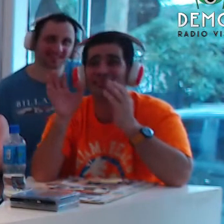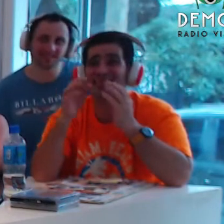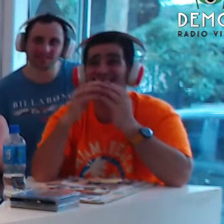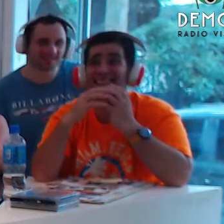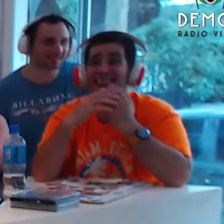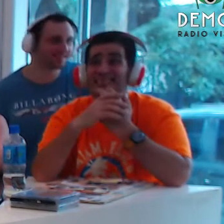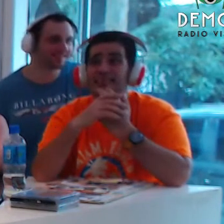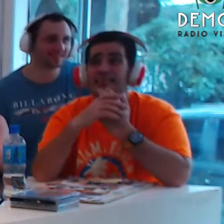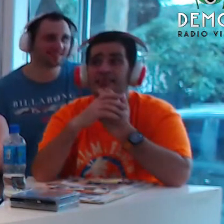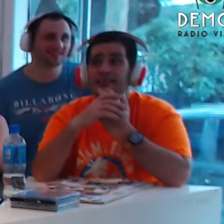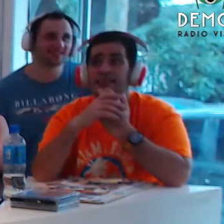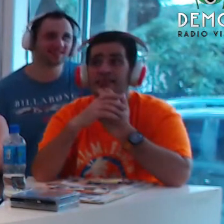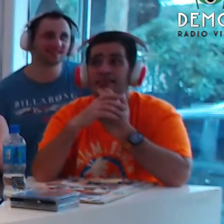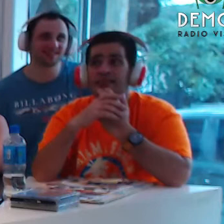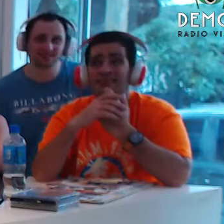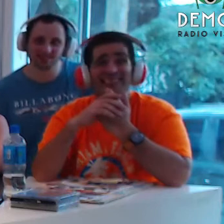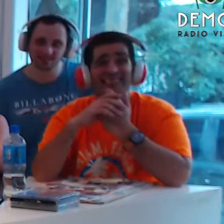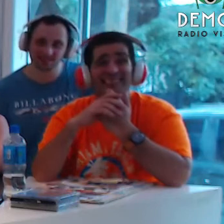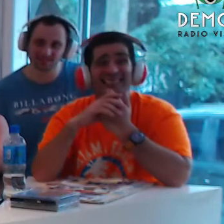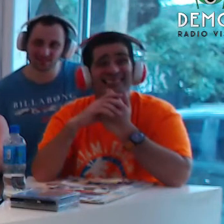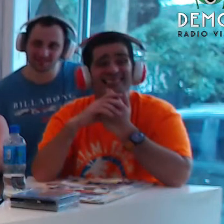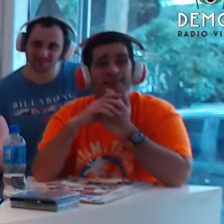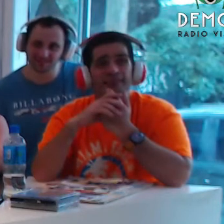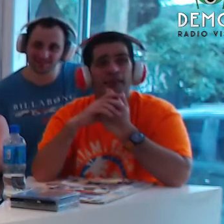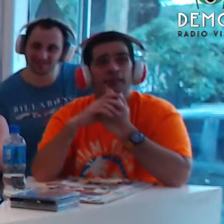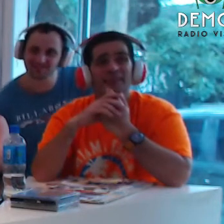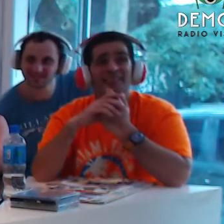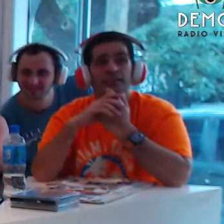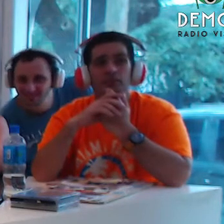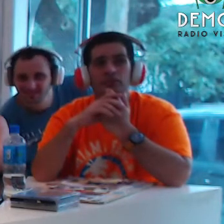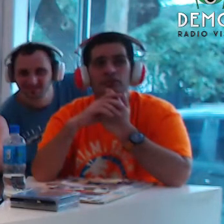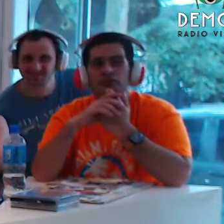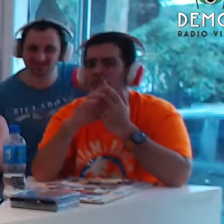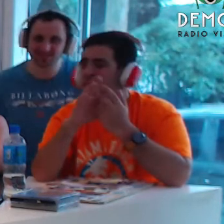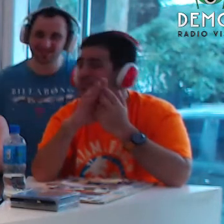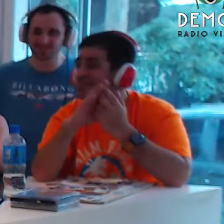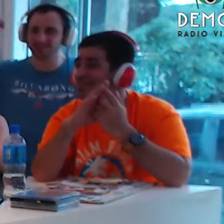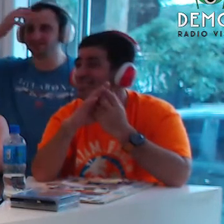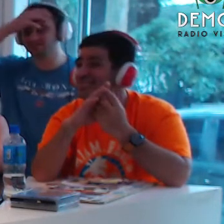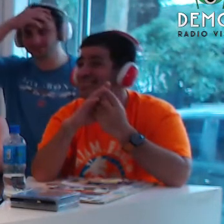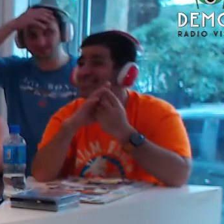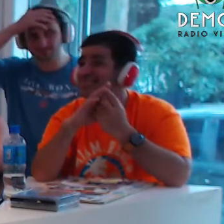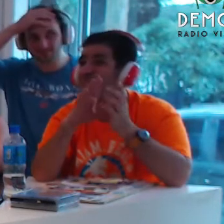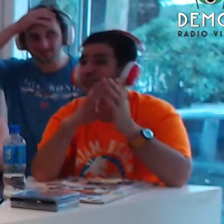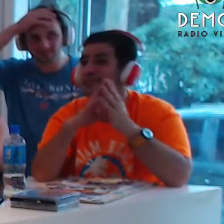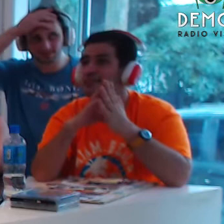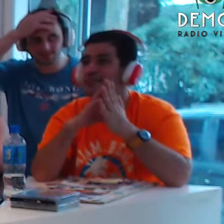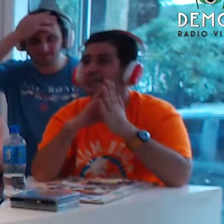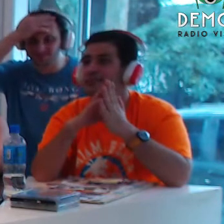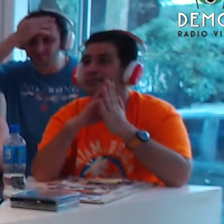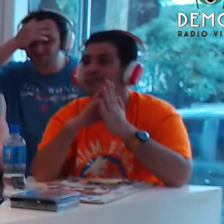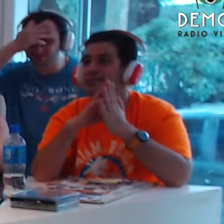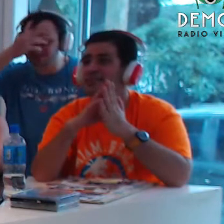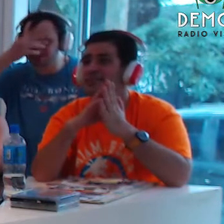¿Está bien? Sí. ¿Voy? ¿Te saluda? No, no se te escucha de ahí. No. Bueno, banque un minutito. Sí. Un minuto que voy